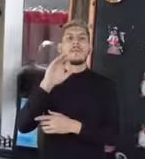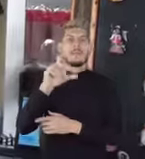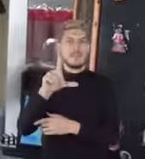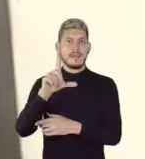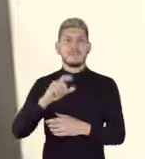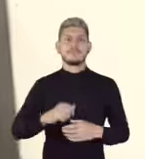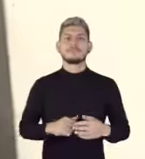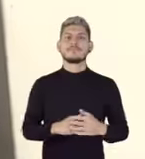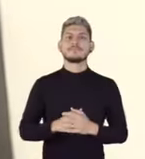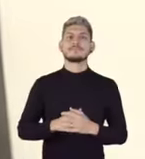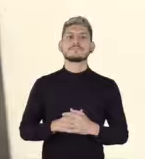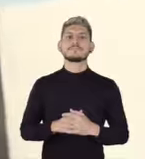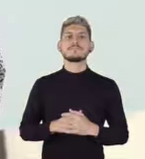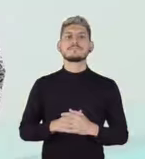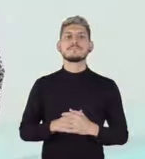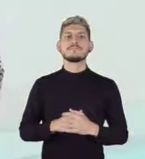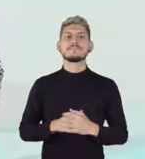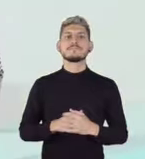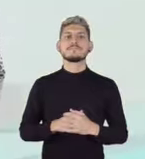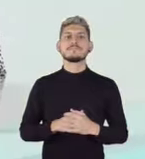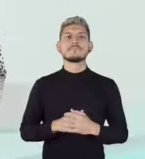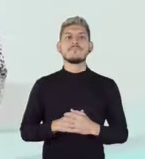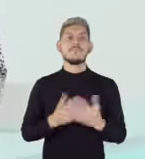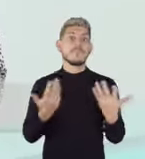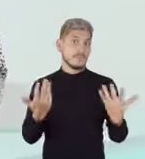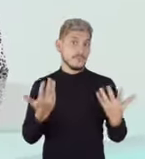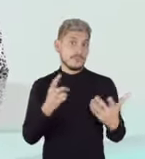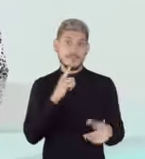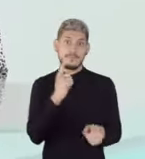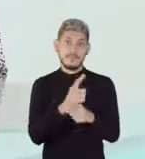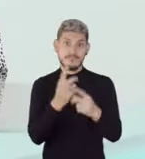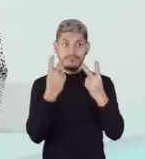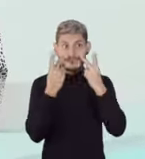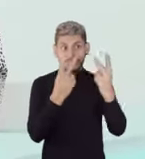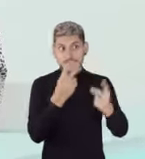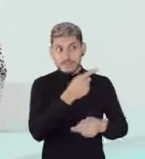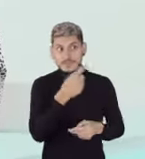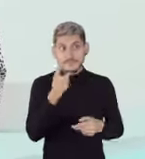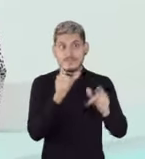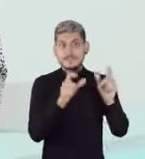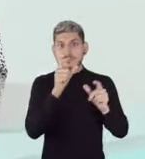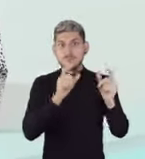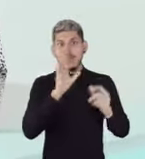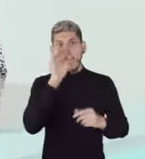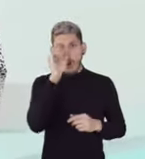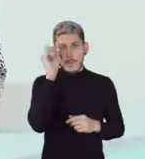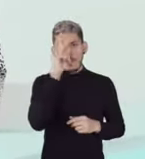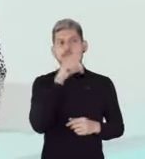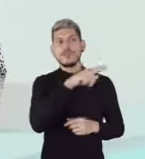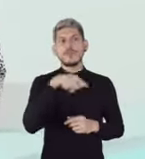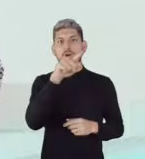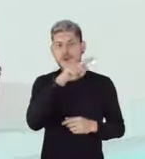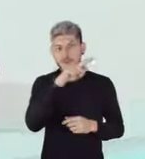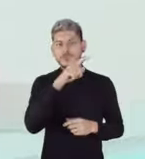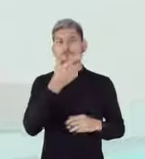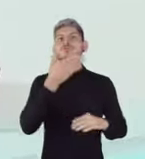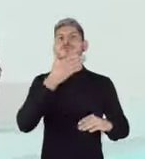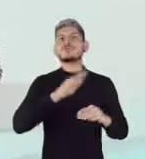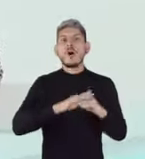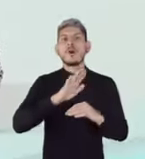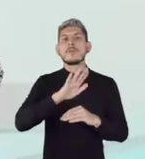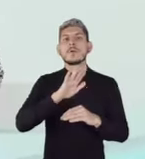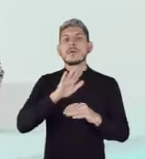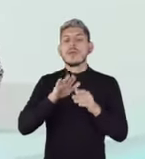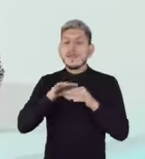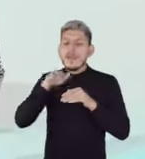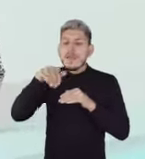Capital. Ciudad Capital. Ciudad Capital. Bueno, realmente hemos escuchado cuál es el sentir de los quiteños y las quiteñas respecto del